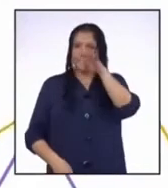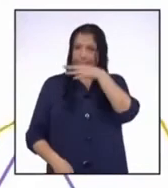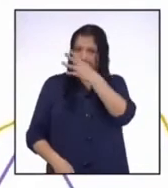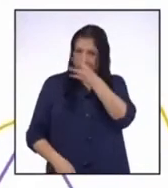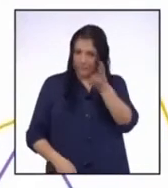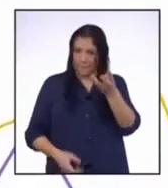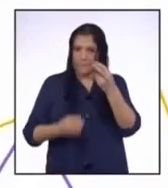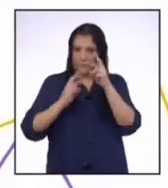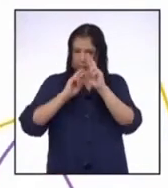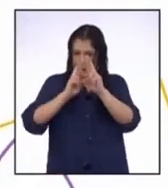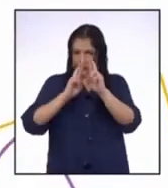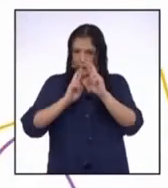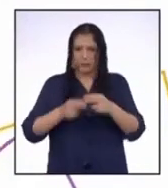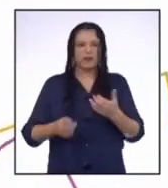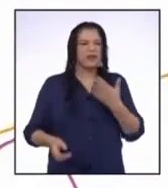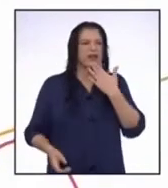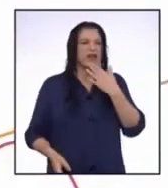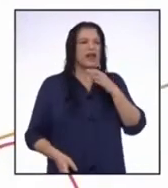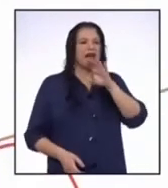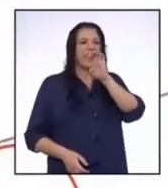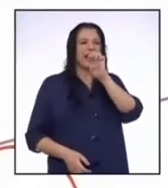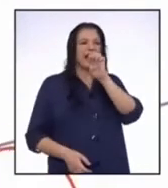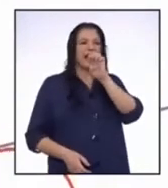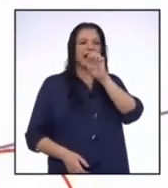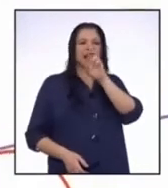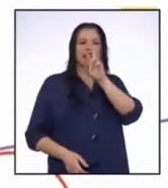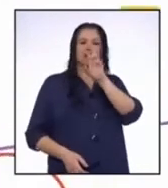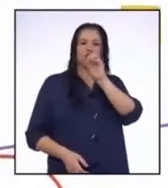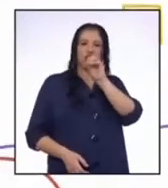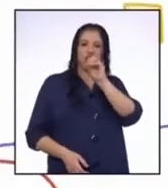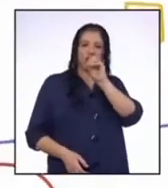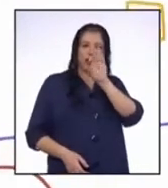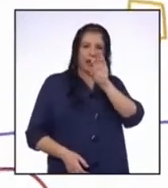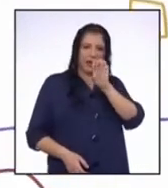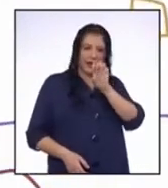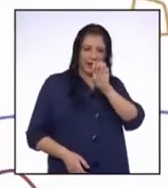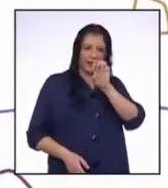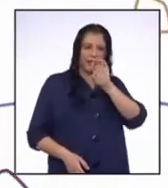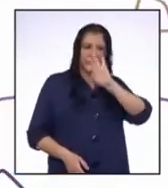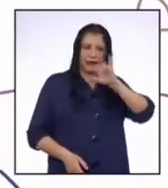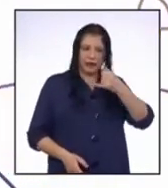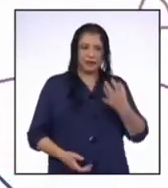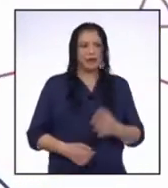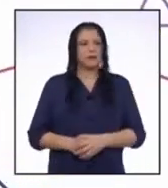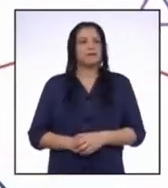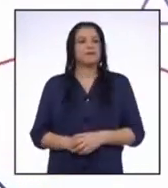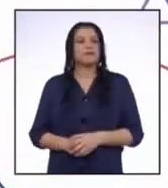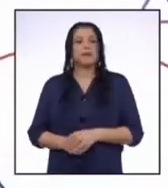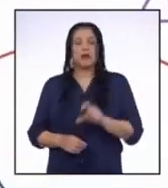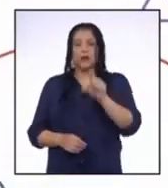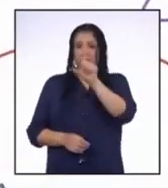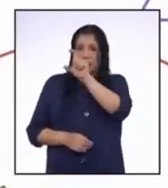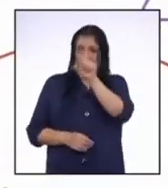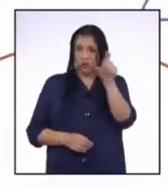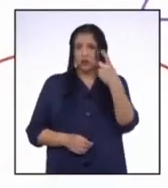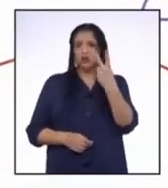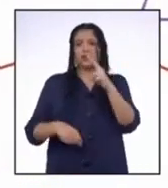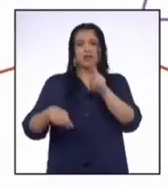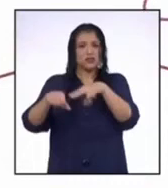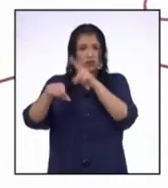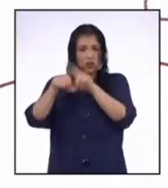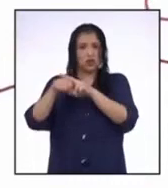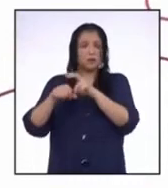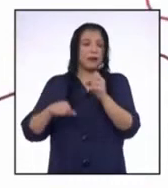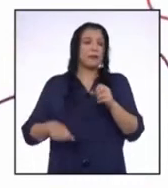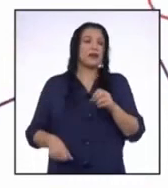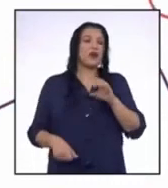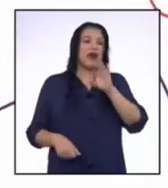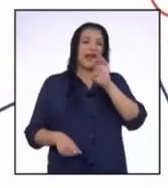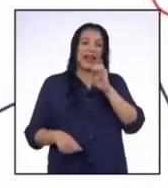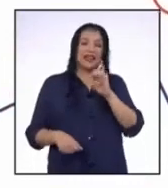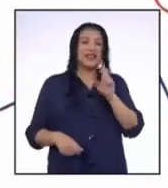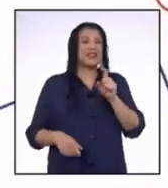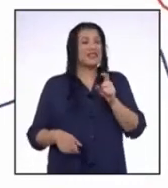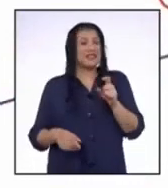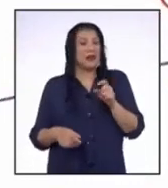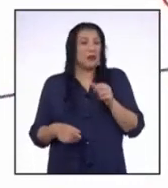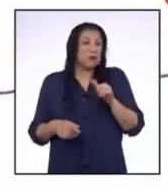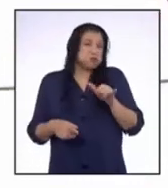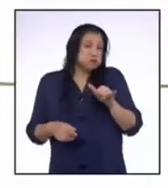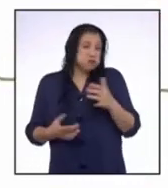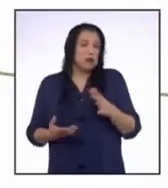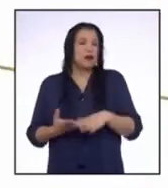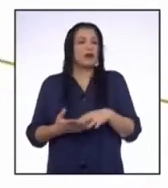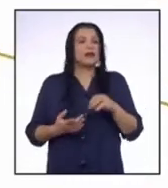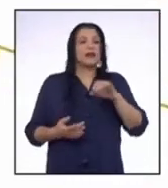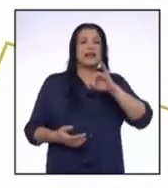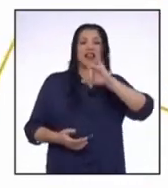del IMC de Ernesto, Ofelia, Ethel y Javier. Ernesto y Ofelia están normal, pero Ethel tiene sobrepeso y